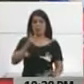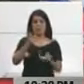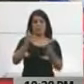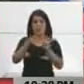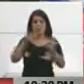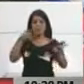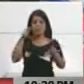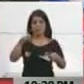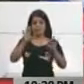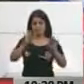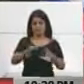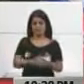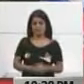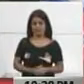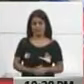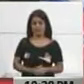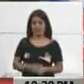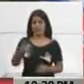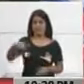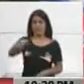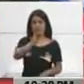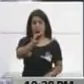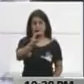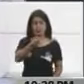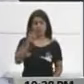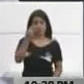así. Muchachos, vean esto,